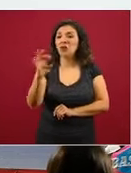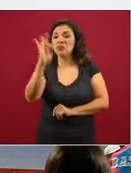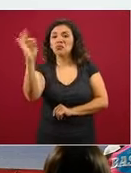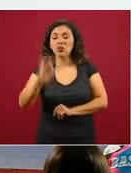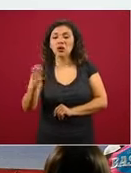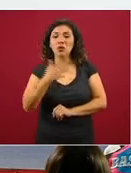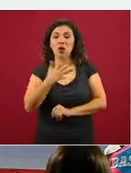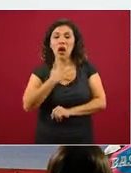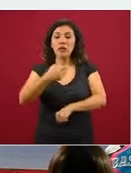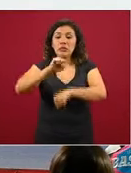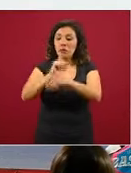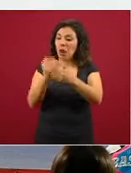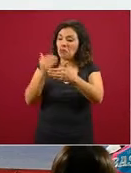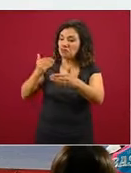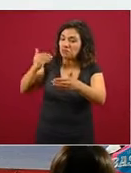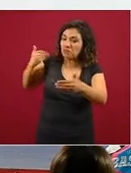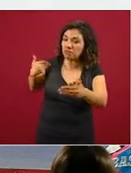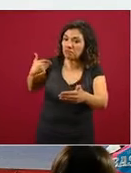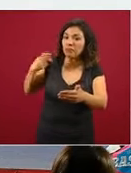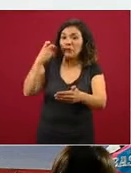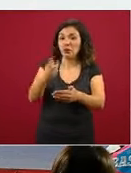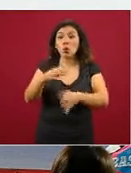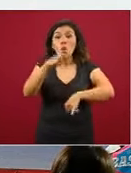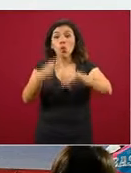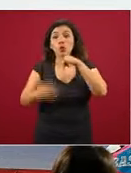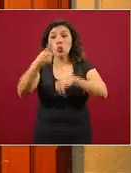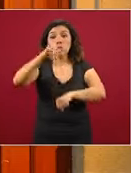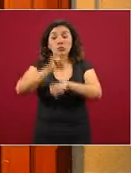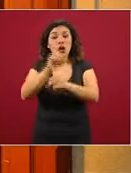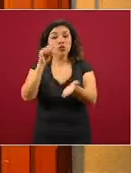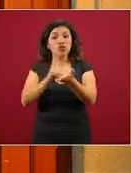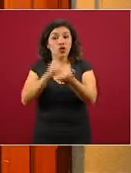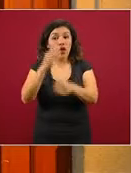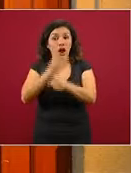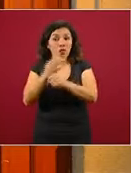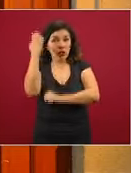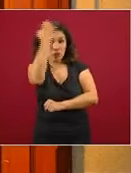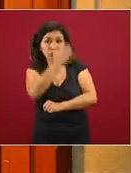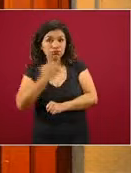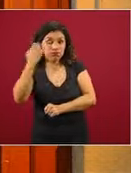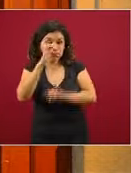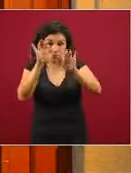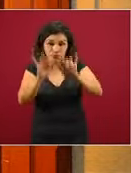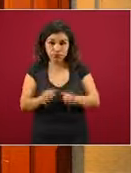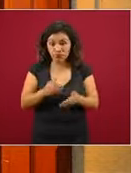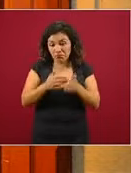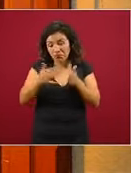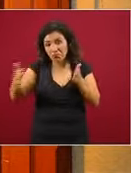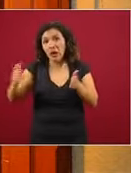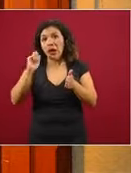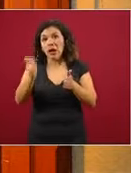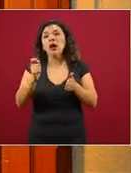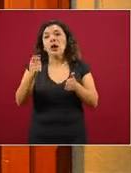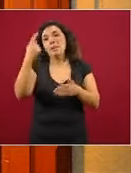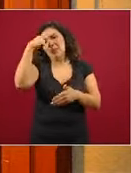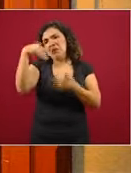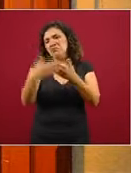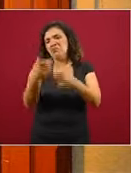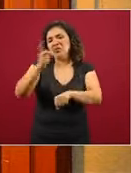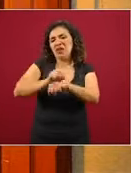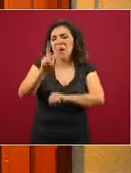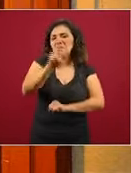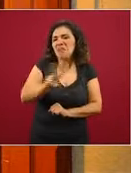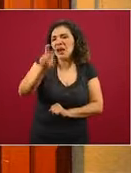53-54% en semanas previas, y en la última semana, que está todavía terminando de construirse, pero prácticamente ya para el día